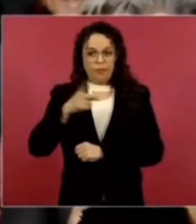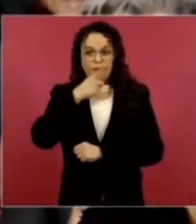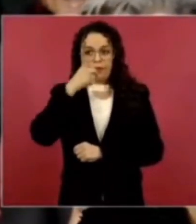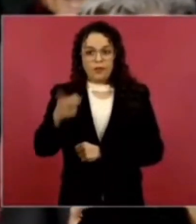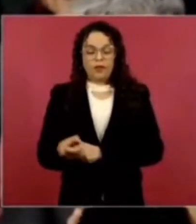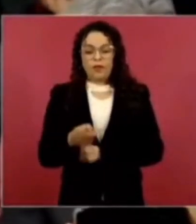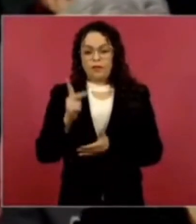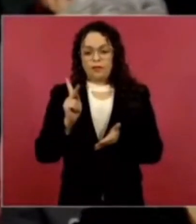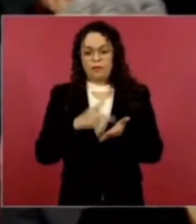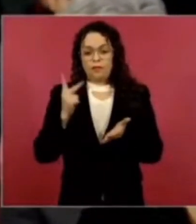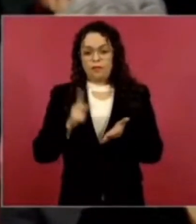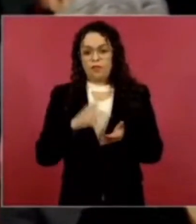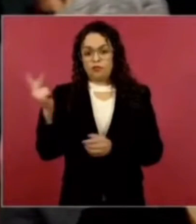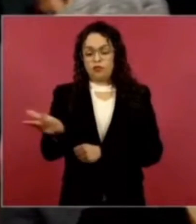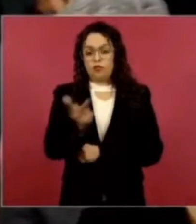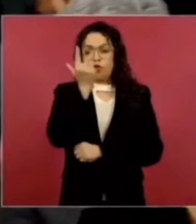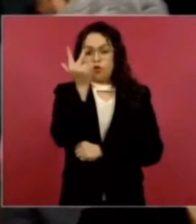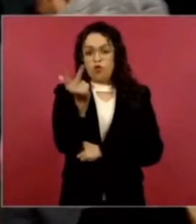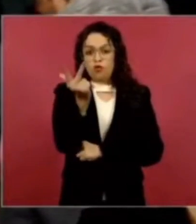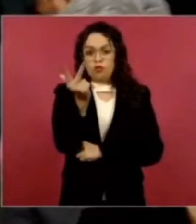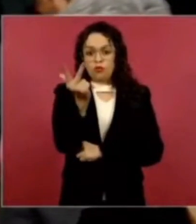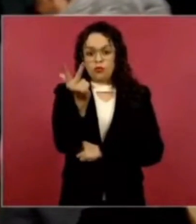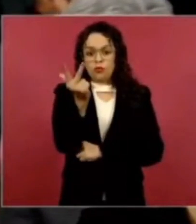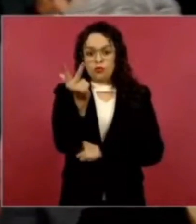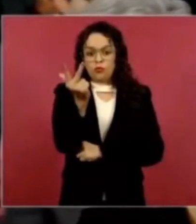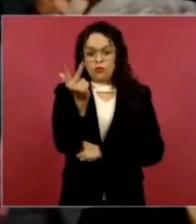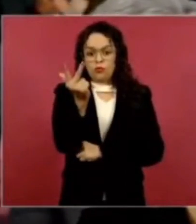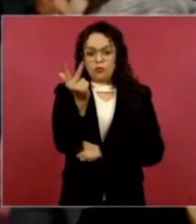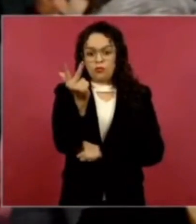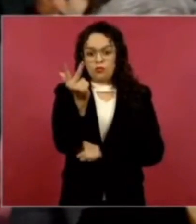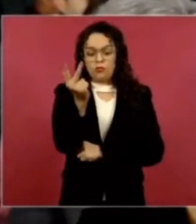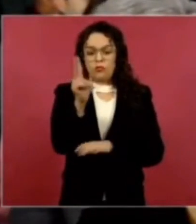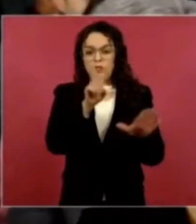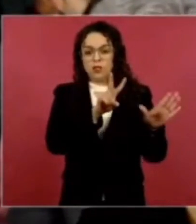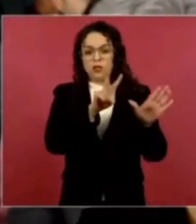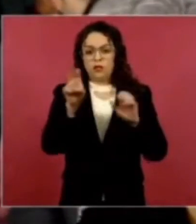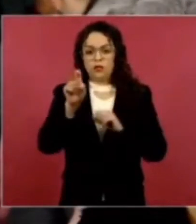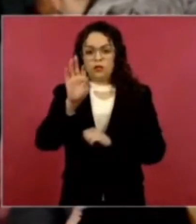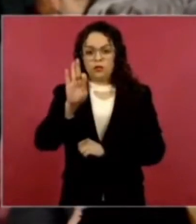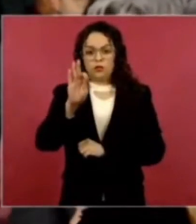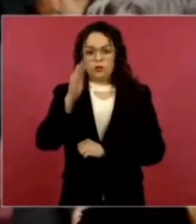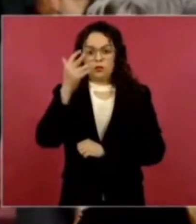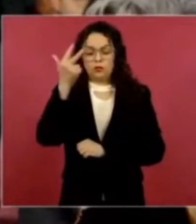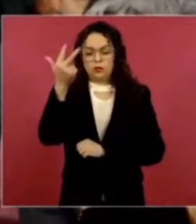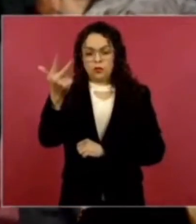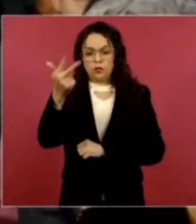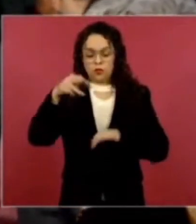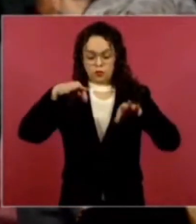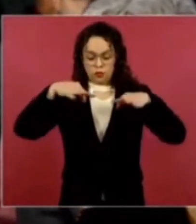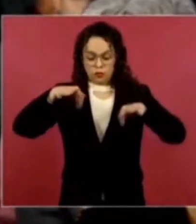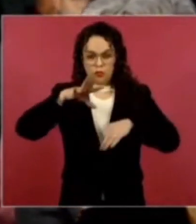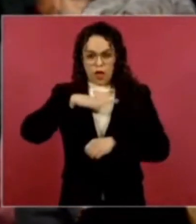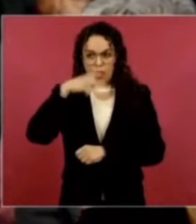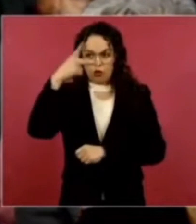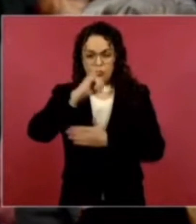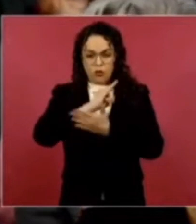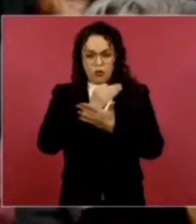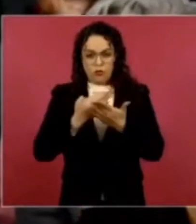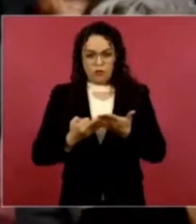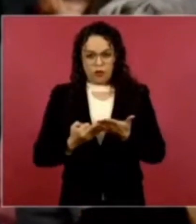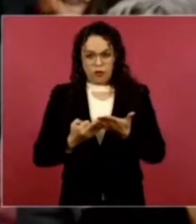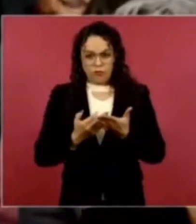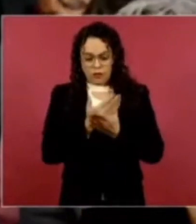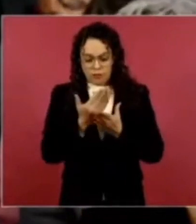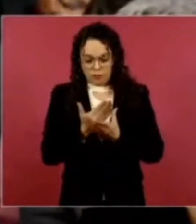8 ocasiones en 248 páginas que tienen sus informes. Con Vicente